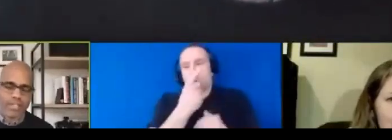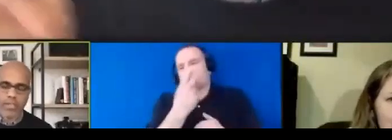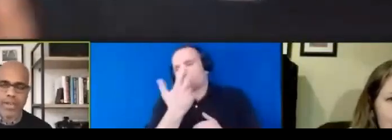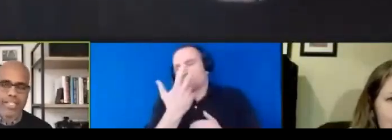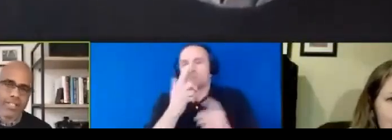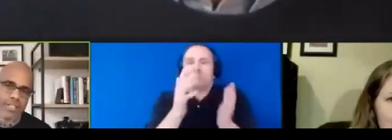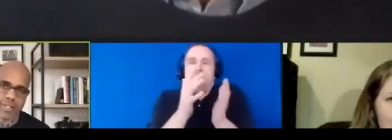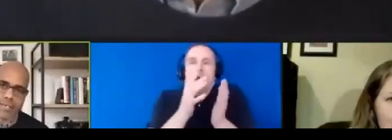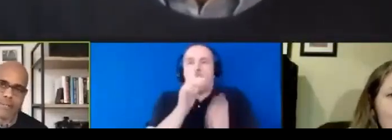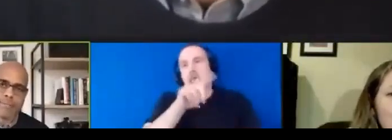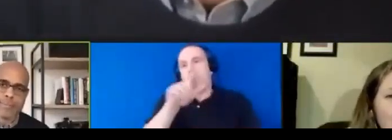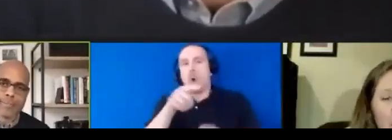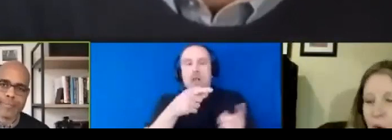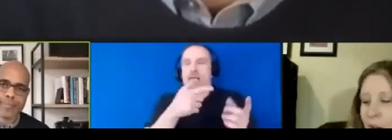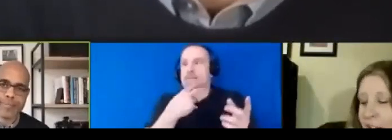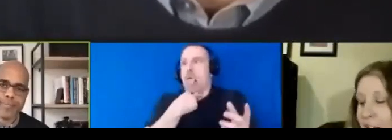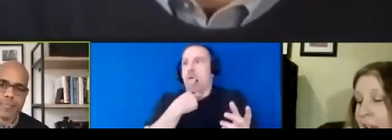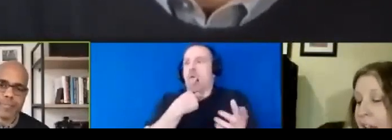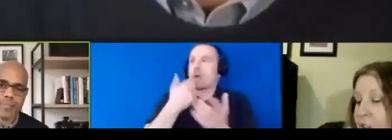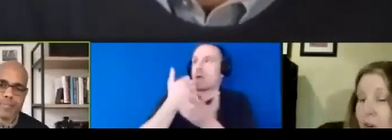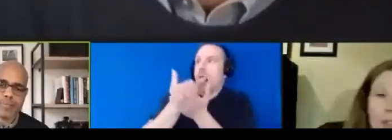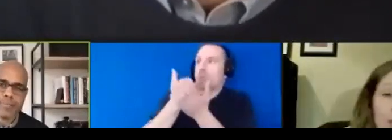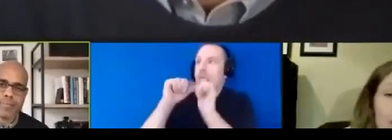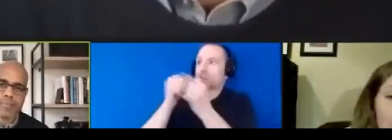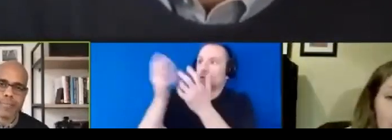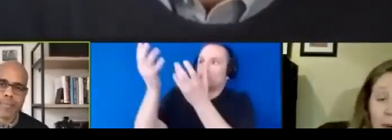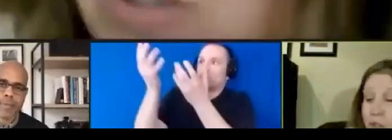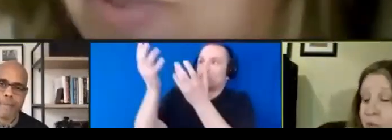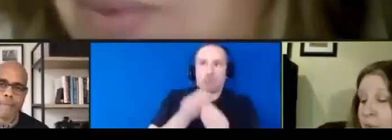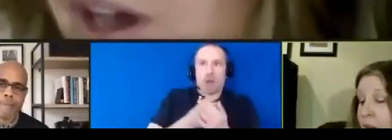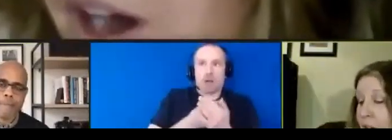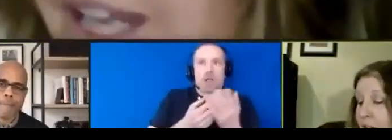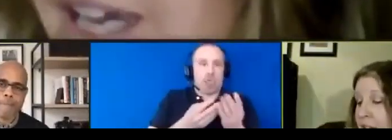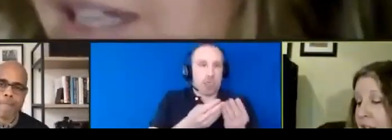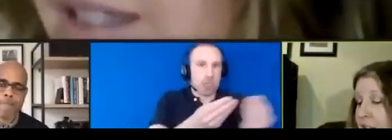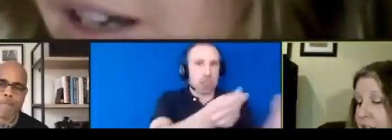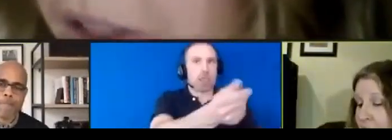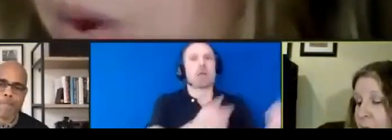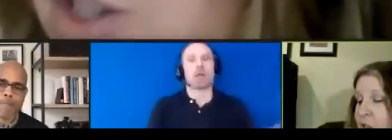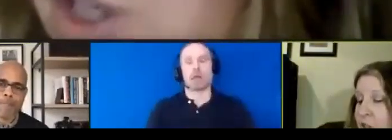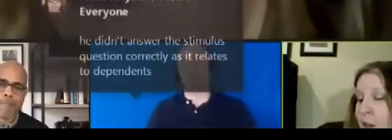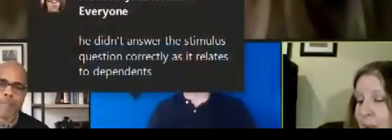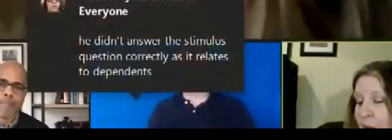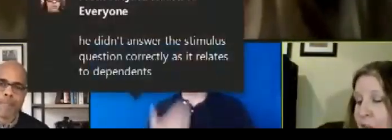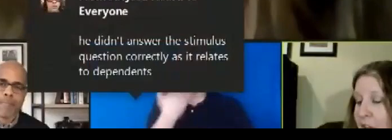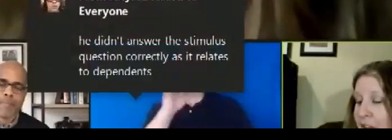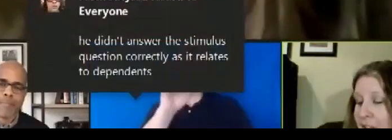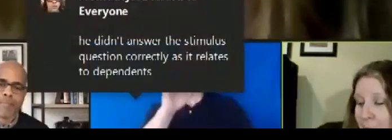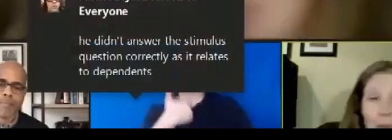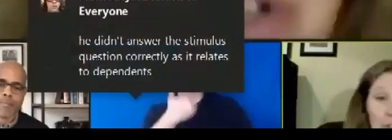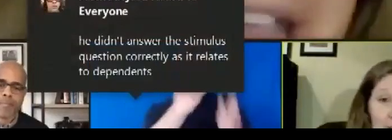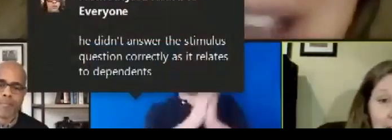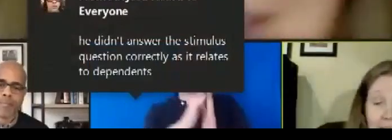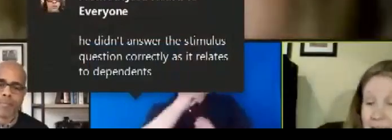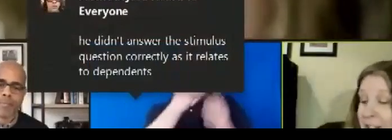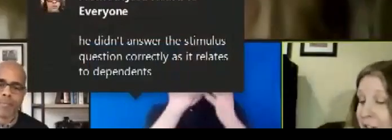una compañía más grande tienes unidades múltiples es diferente pero para aquellas personas que tienen unas